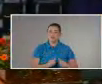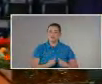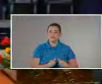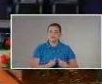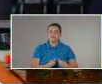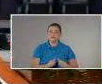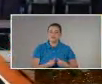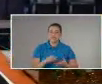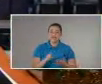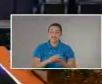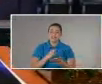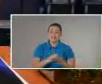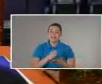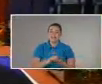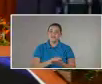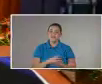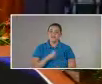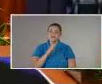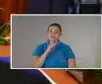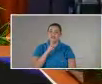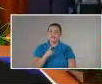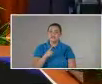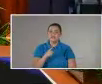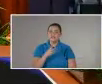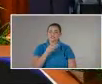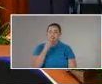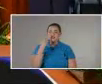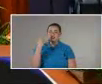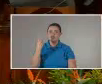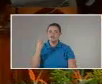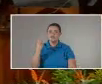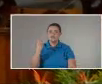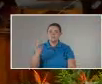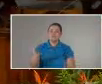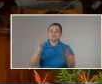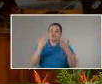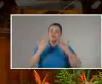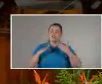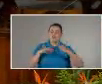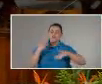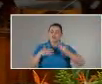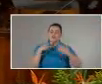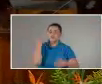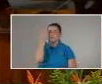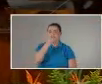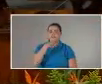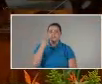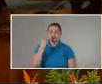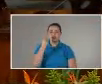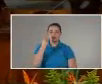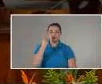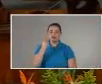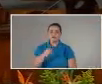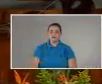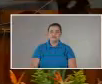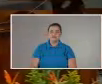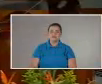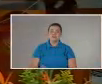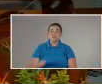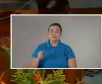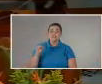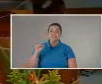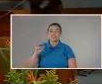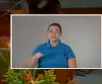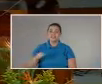Y la Escritura nos habla de que Dios nos ha dado un gozo maravilloso. Que si Jehová es